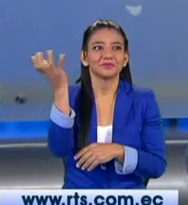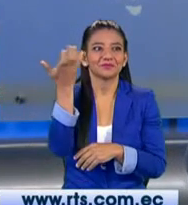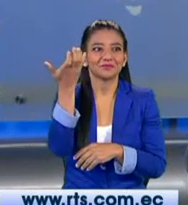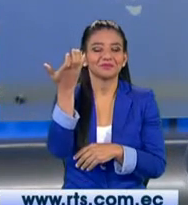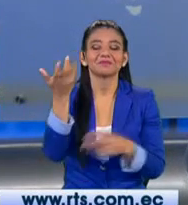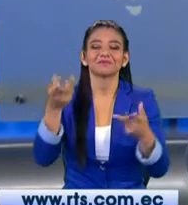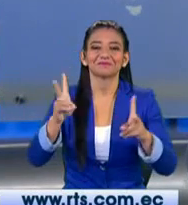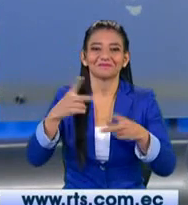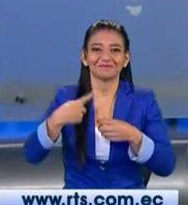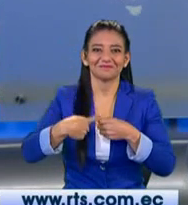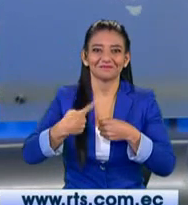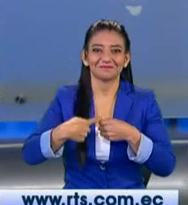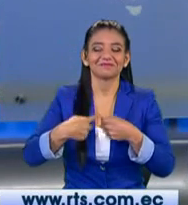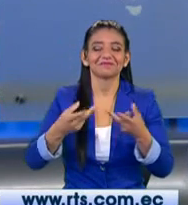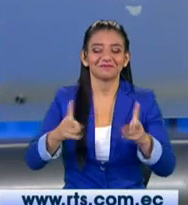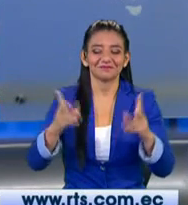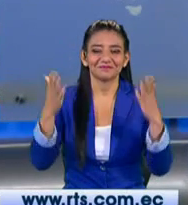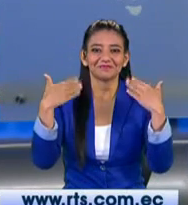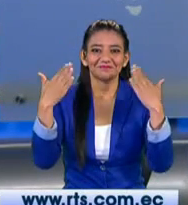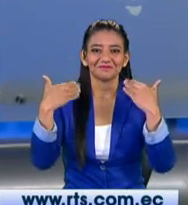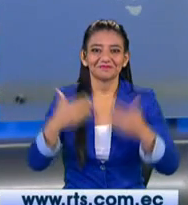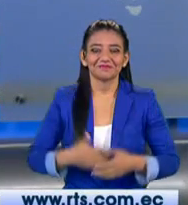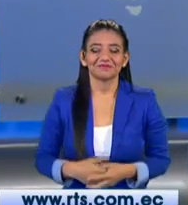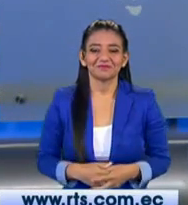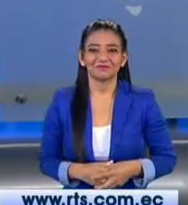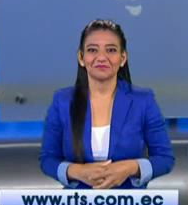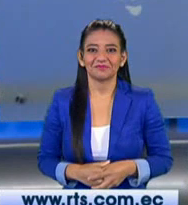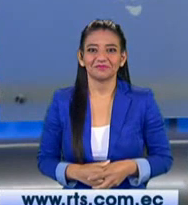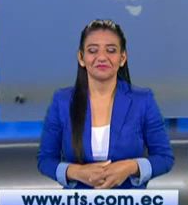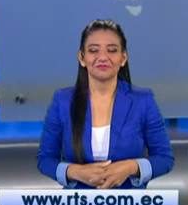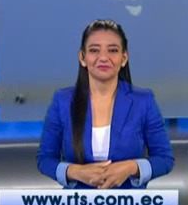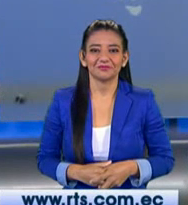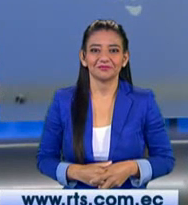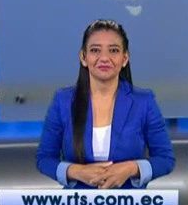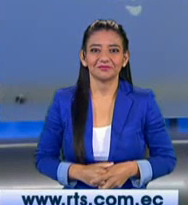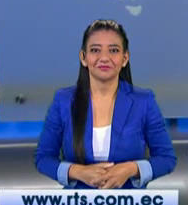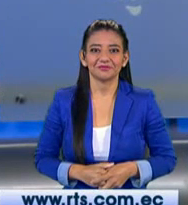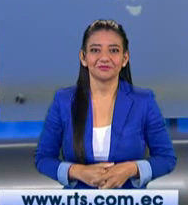atención a la situación climática, sobre todo en Quito y en Guayaquil.